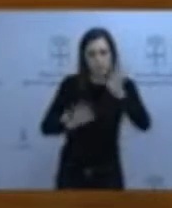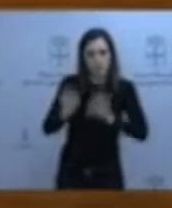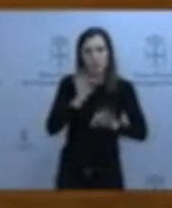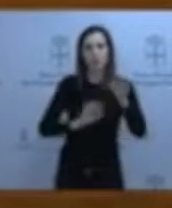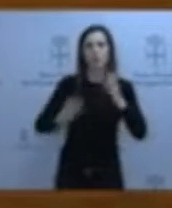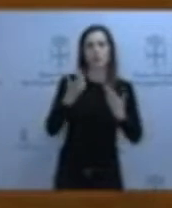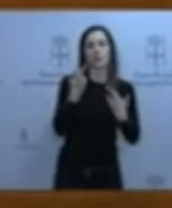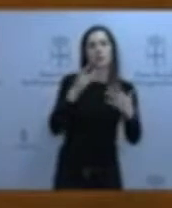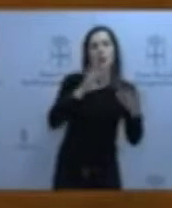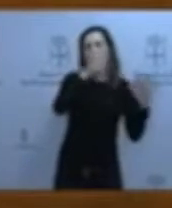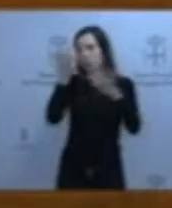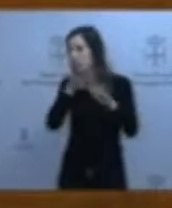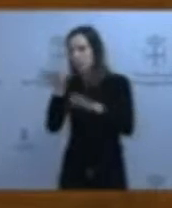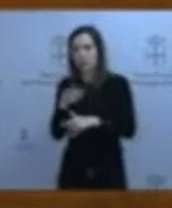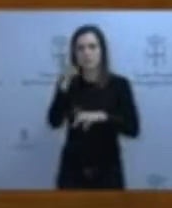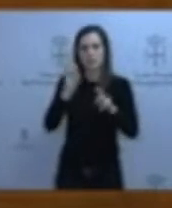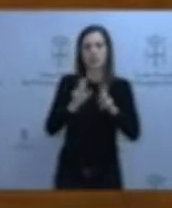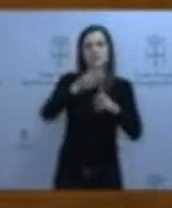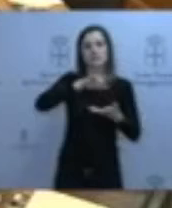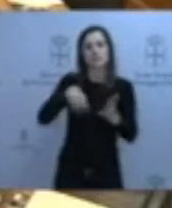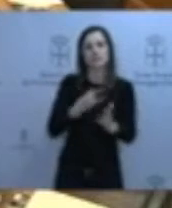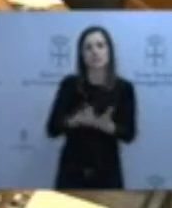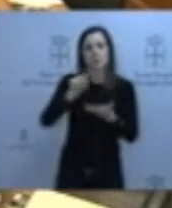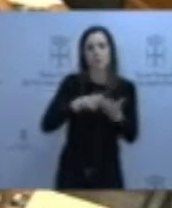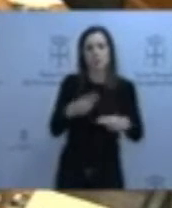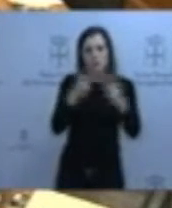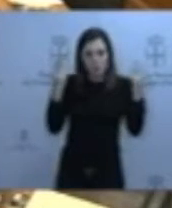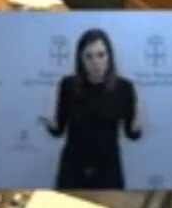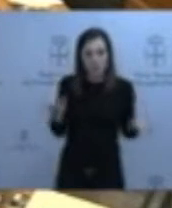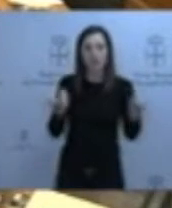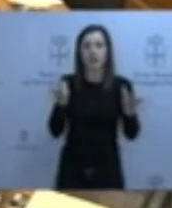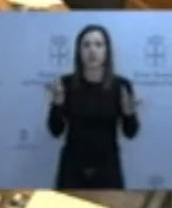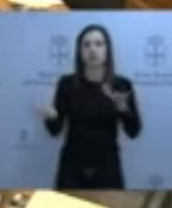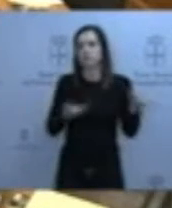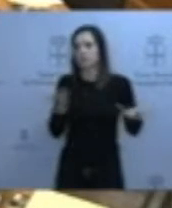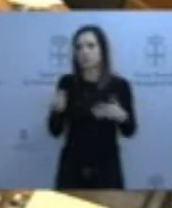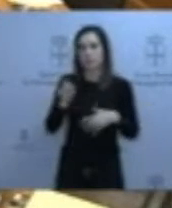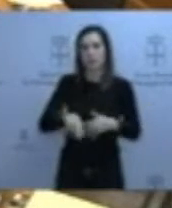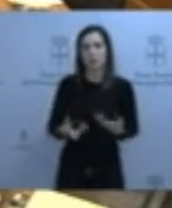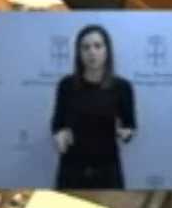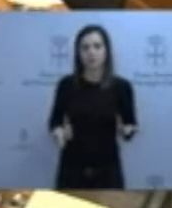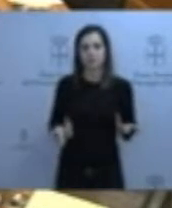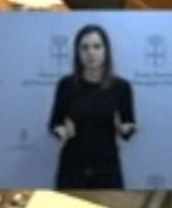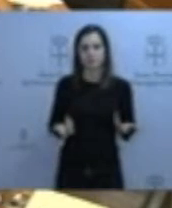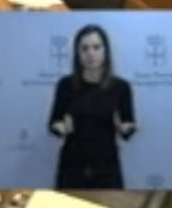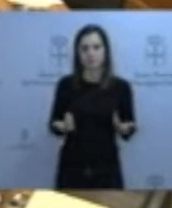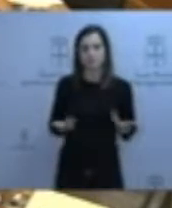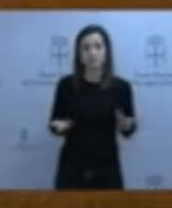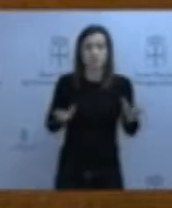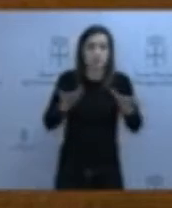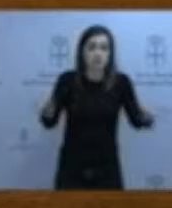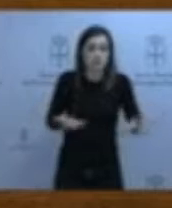evasores en los sistemas, en la elección de los sistemas de contratación pública y refugio también, cuando